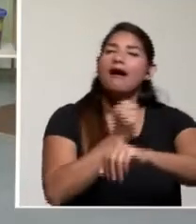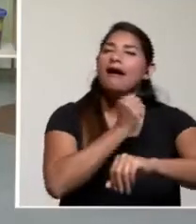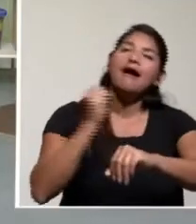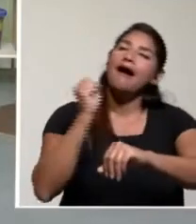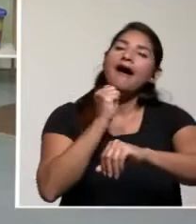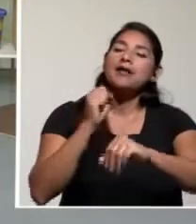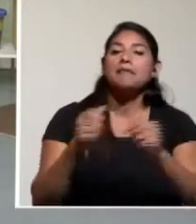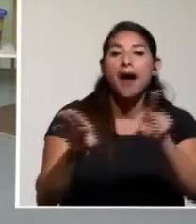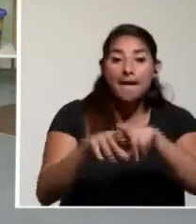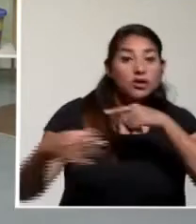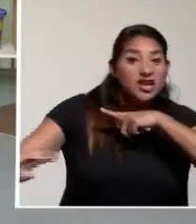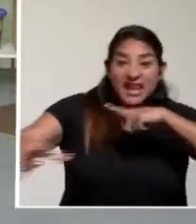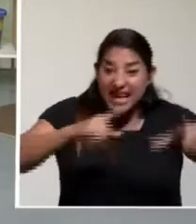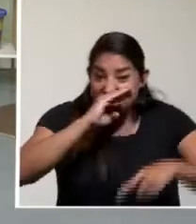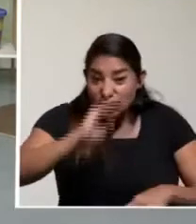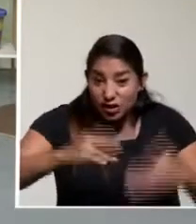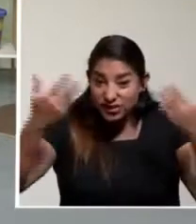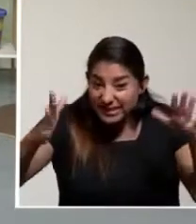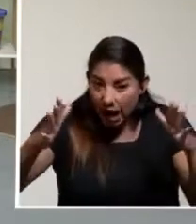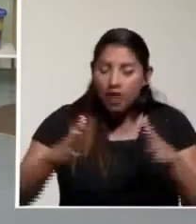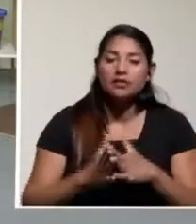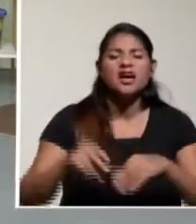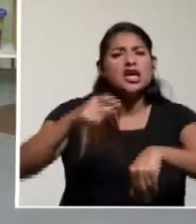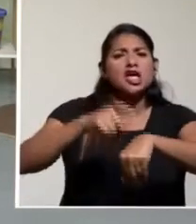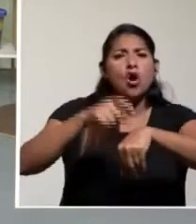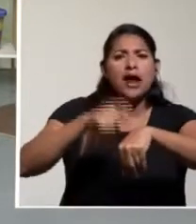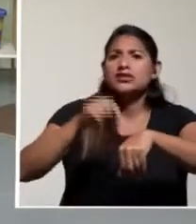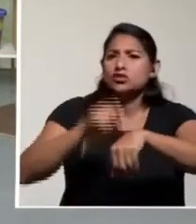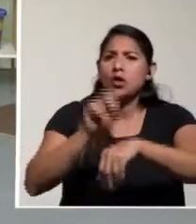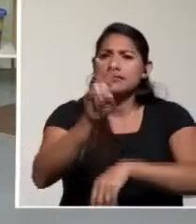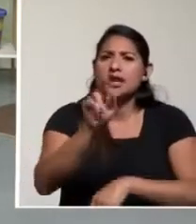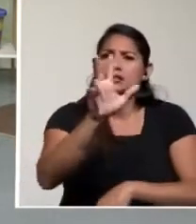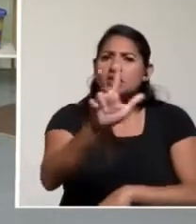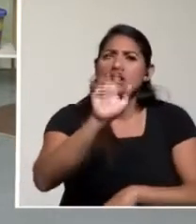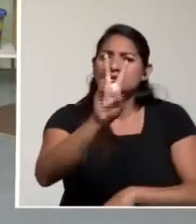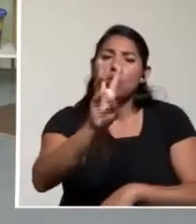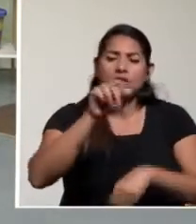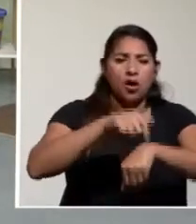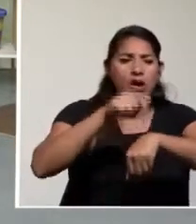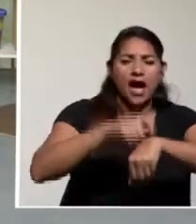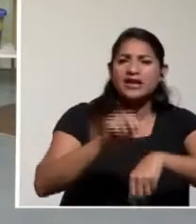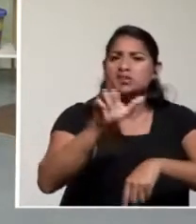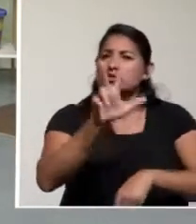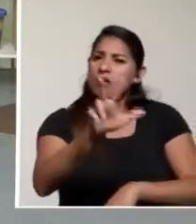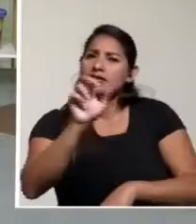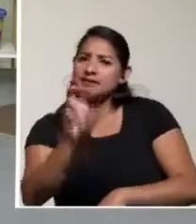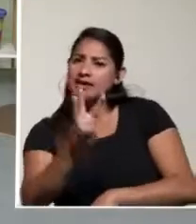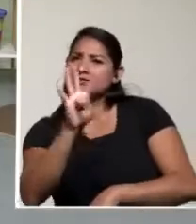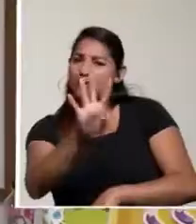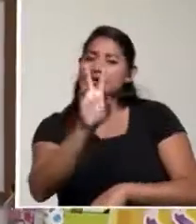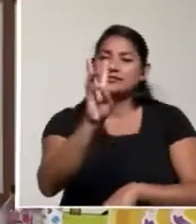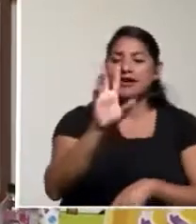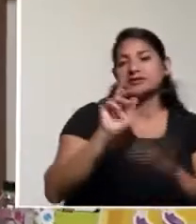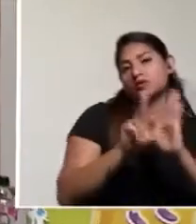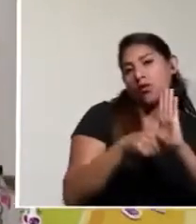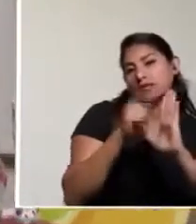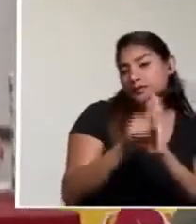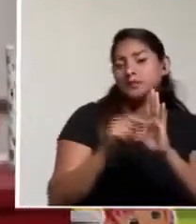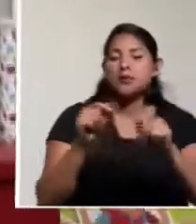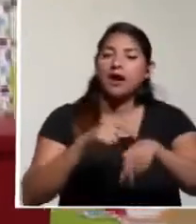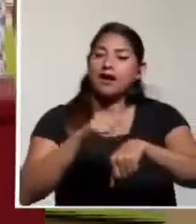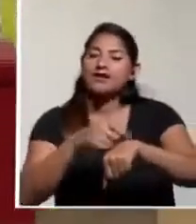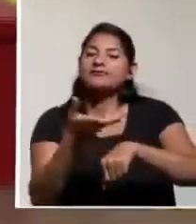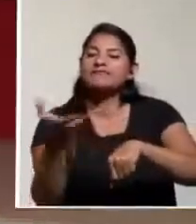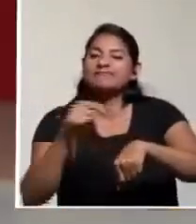Vamos, niños y niñas, listos. Dice así. Vamos. ¿Qué hora es? Son las 3, son las 6, rock. ¿Qué hora es? Son las 6, son las 10, rock.